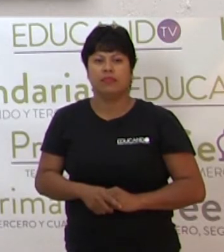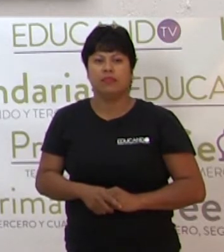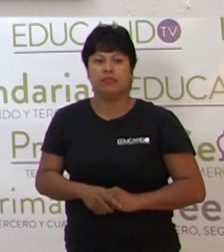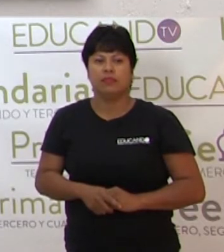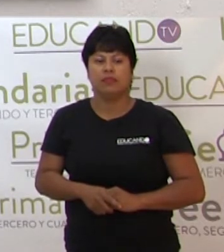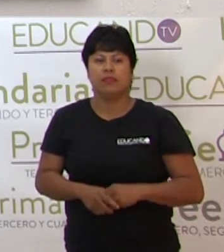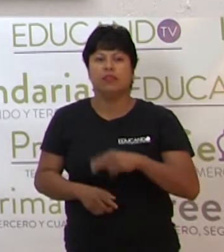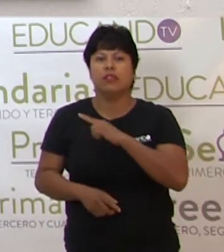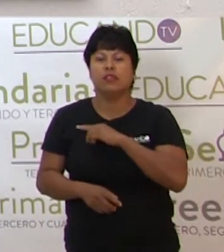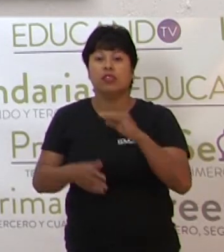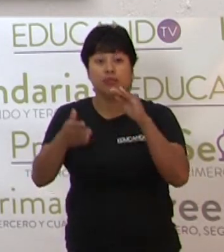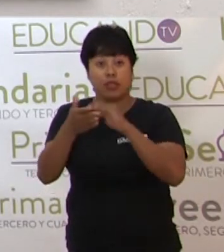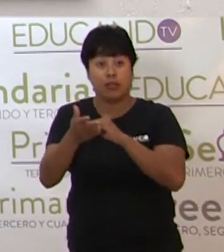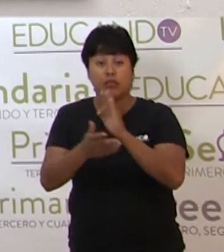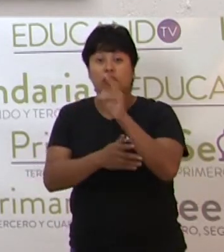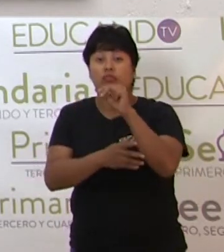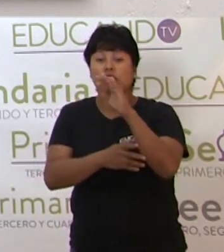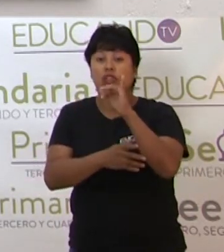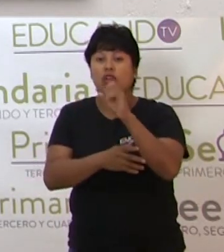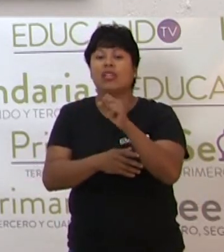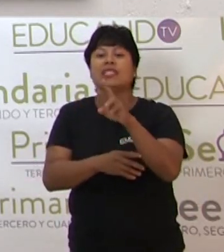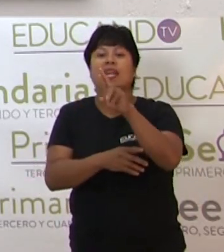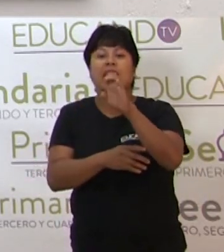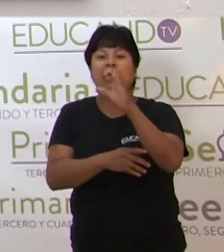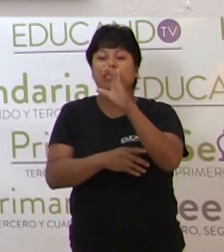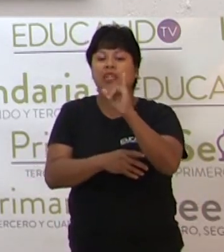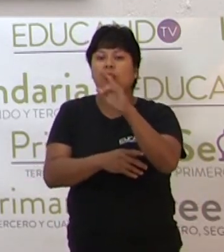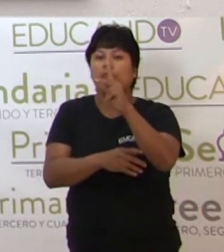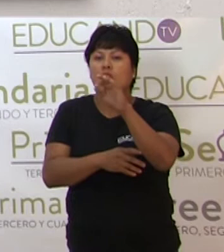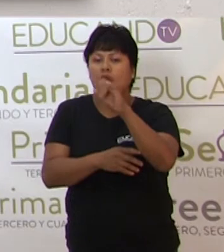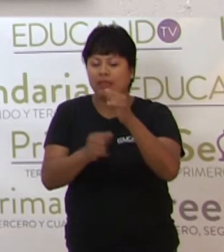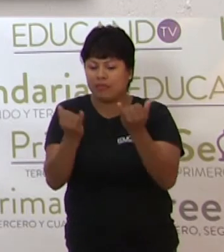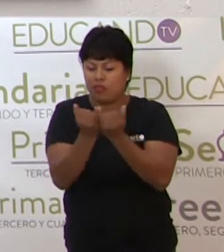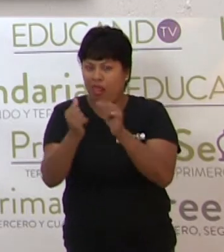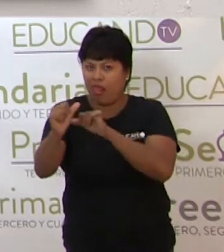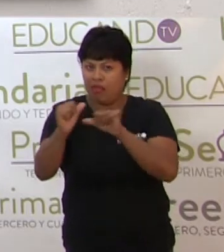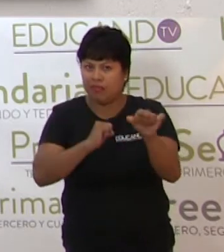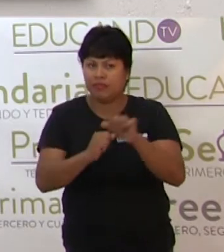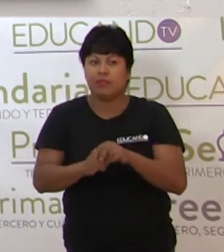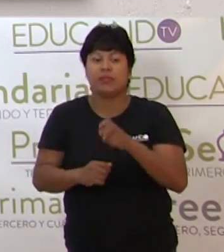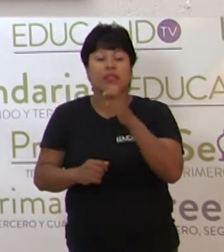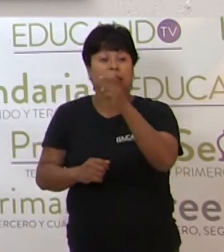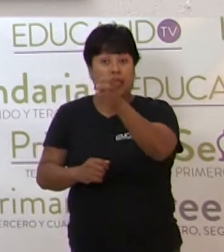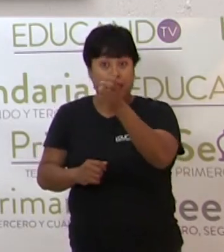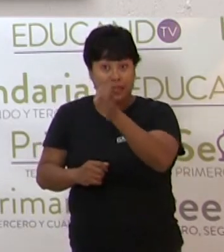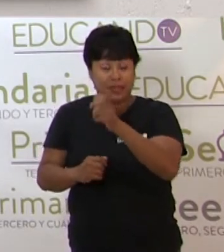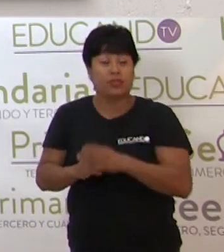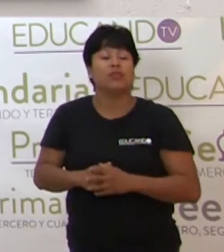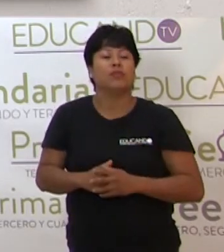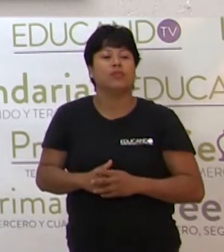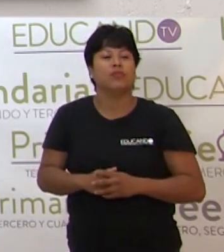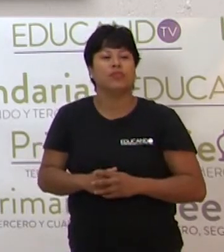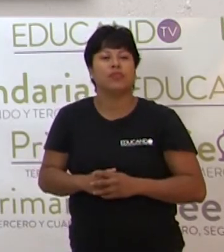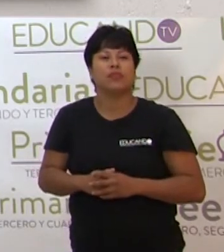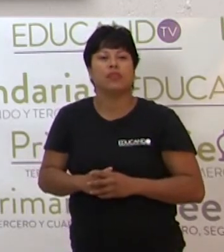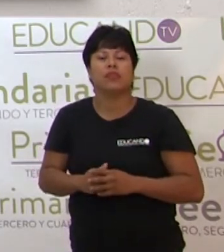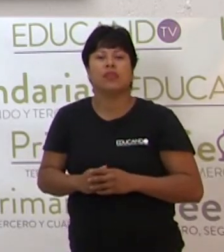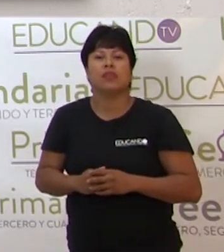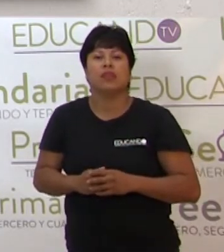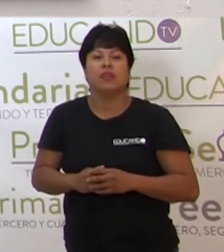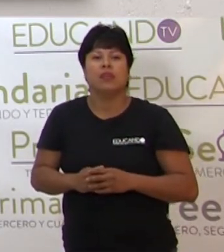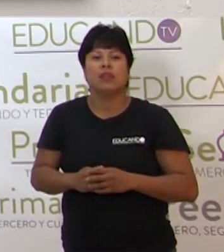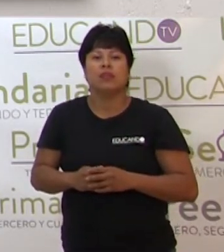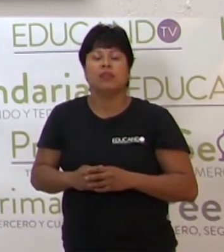Ponemos las funciones recíprocas, ¿sí? Las funciones recíprocas van a ser,